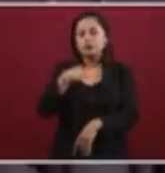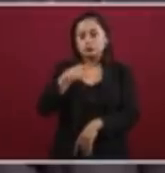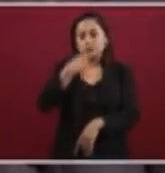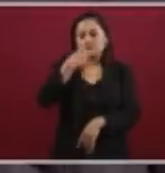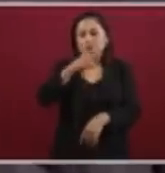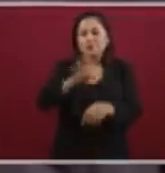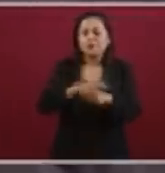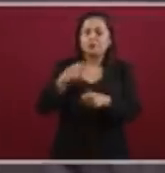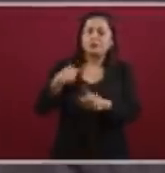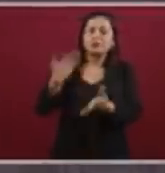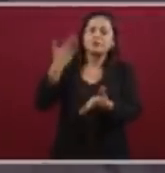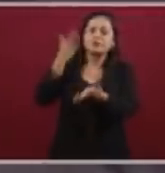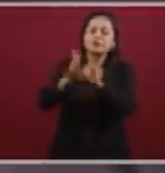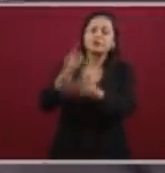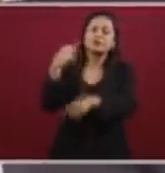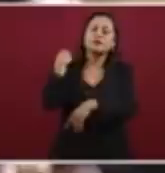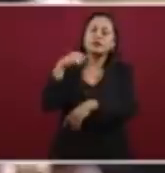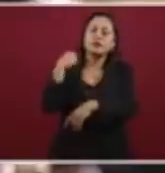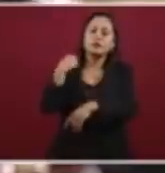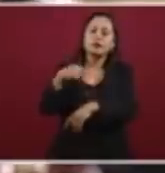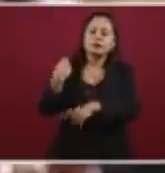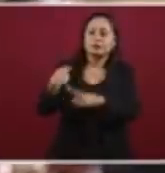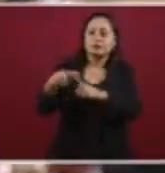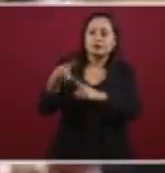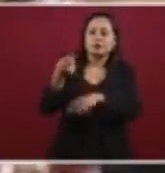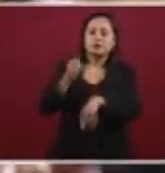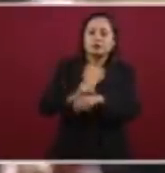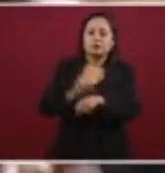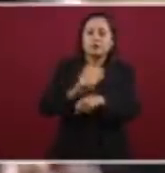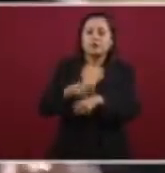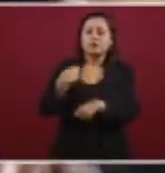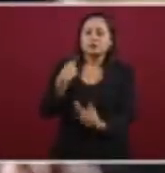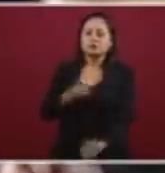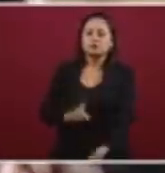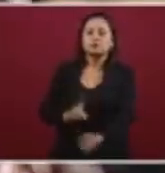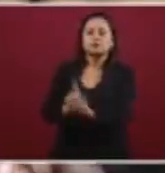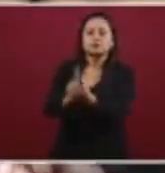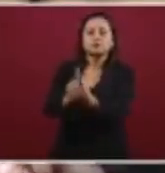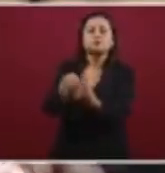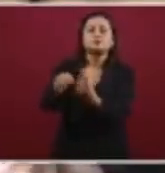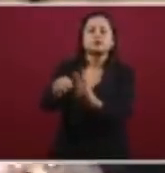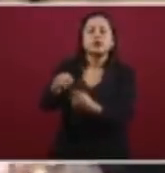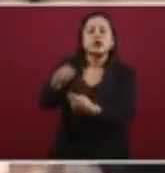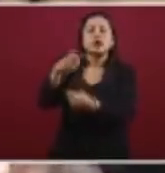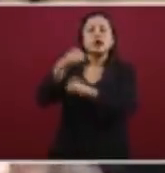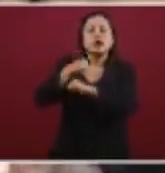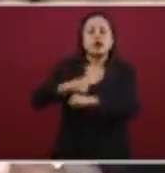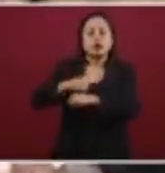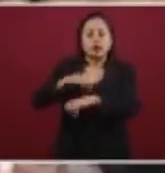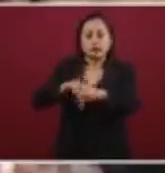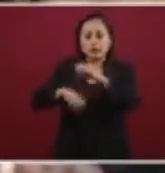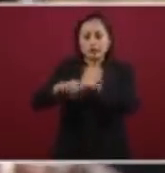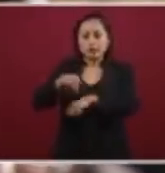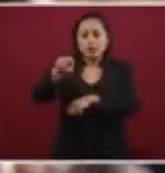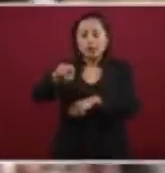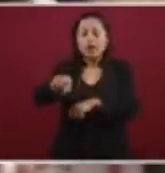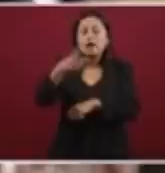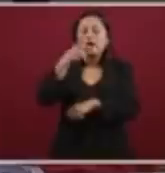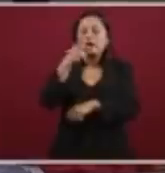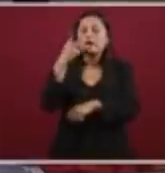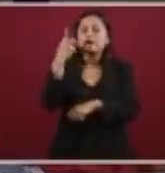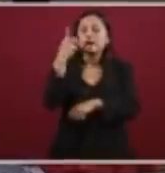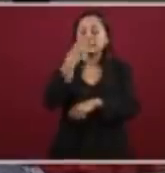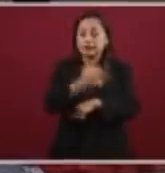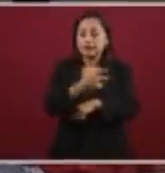esta semana me encontré a empresarios quienes denuncian que en la sesión de derechos bancarios para que